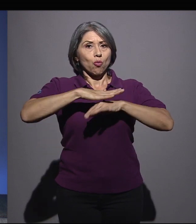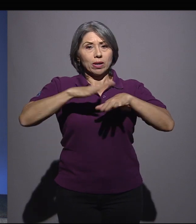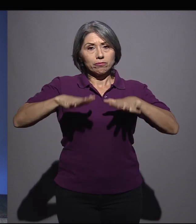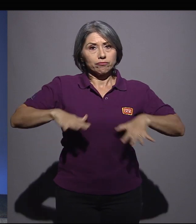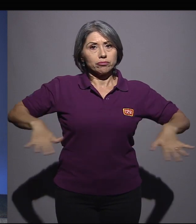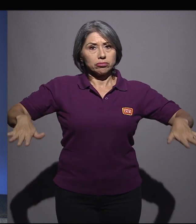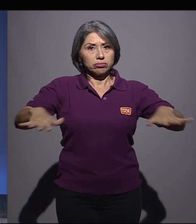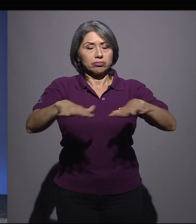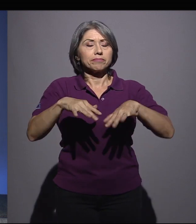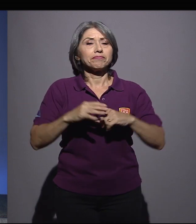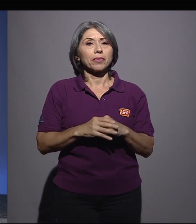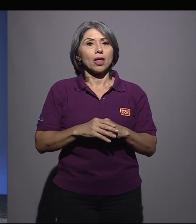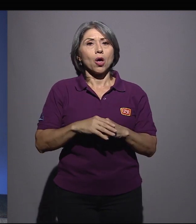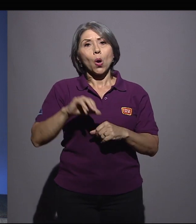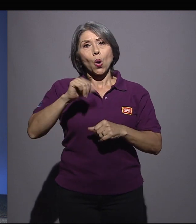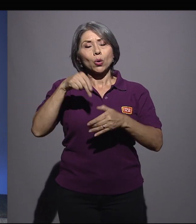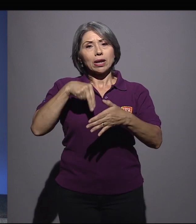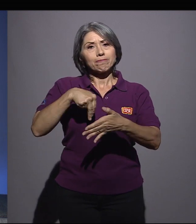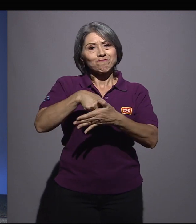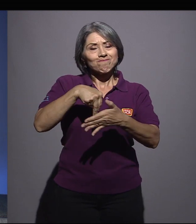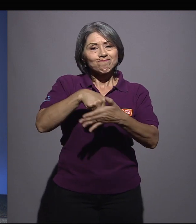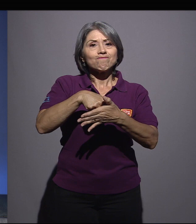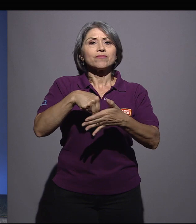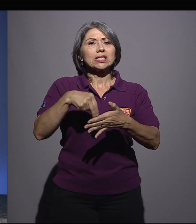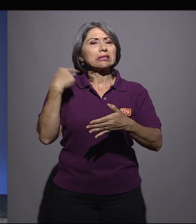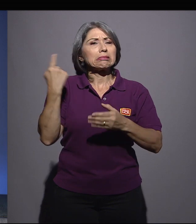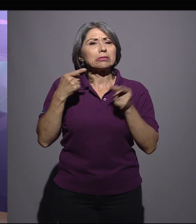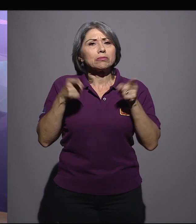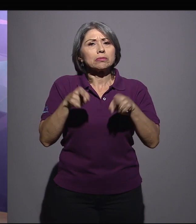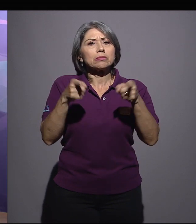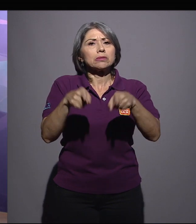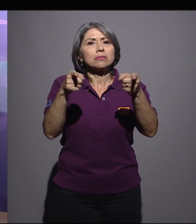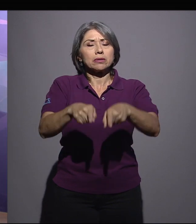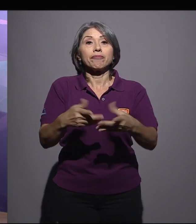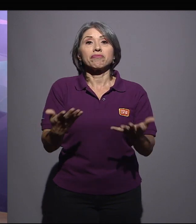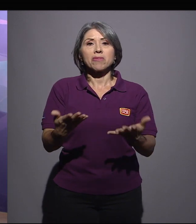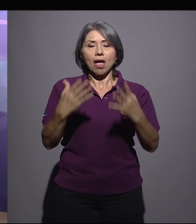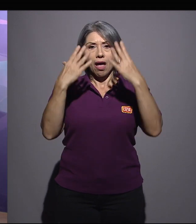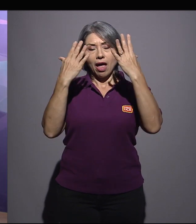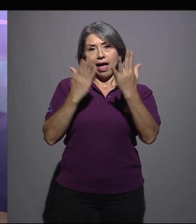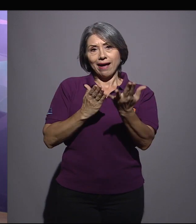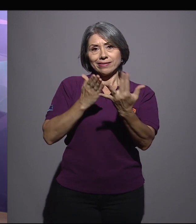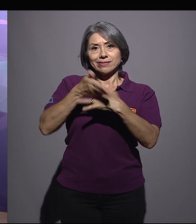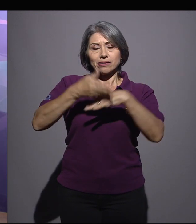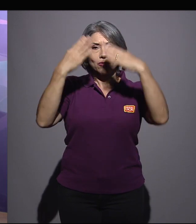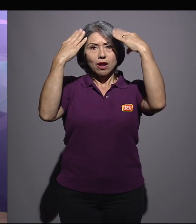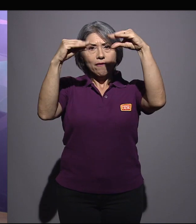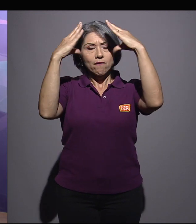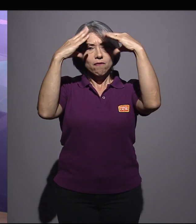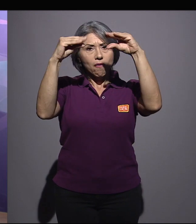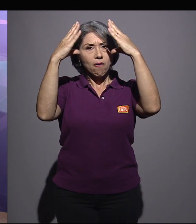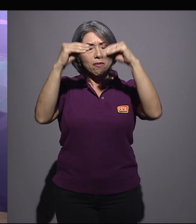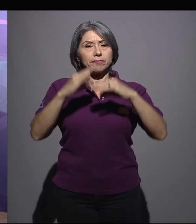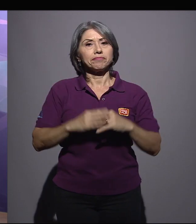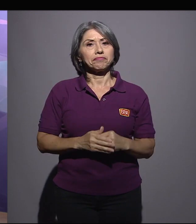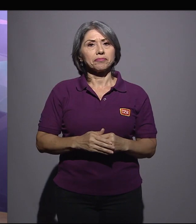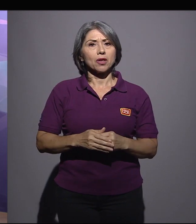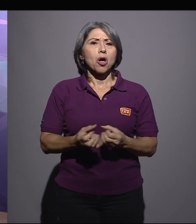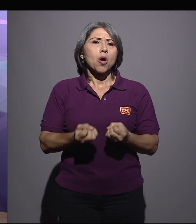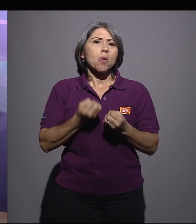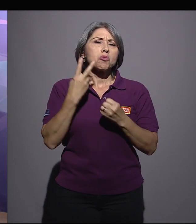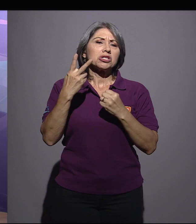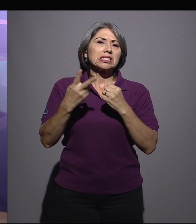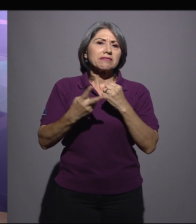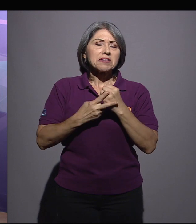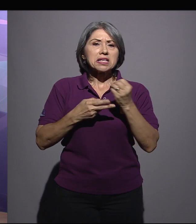físico. Otra de las barreras que se presenta mucho es el de acceso a la información, ¿verdad? Muchas veces, a pesar de que el